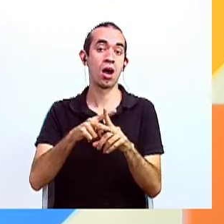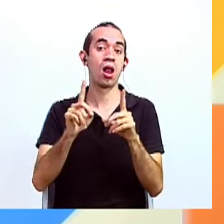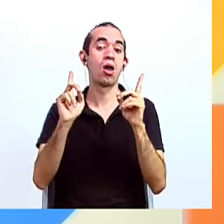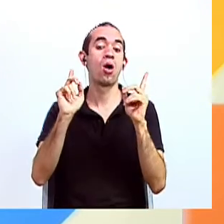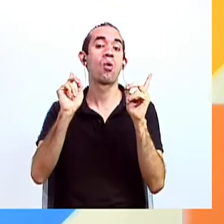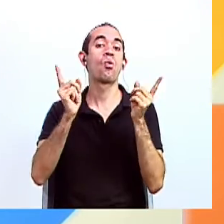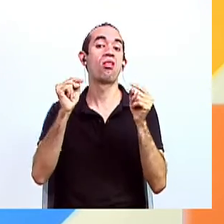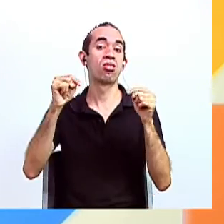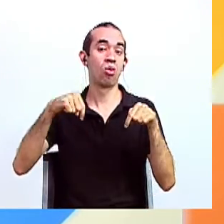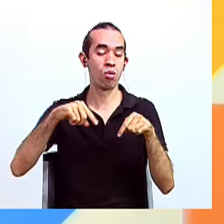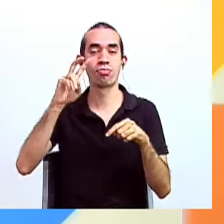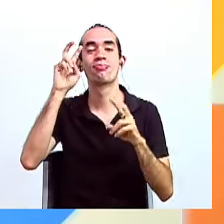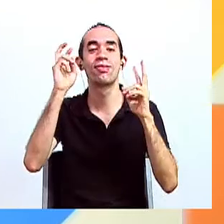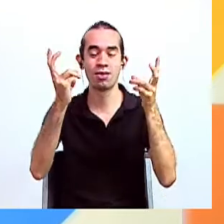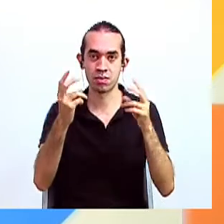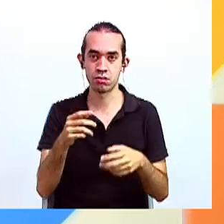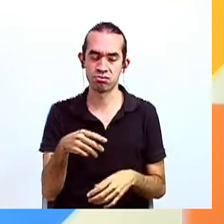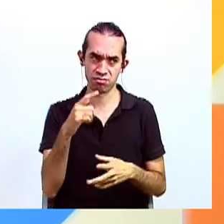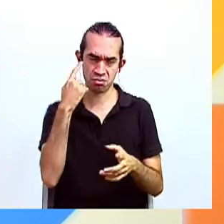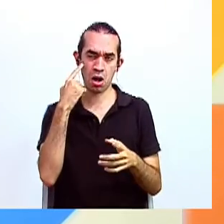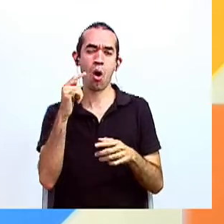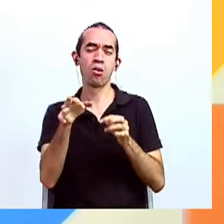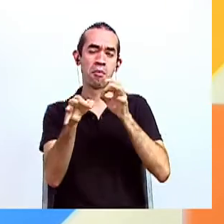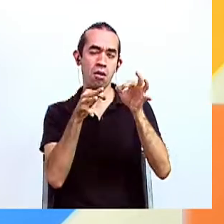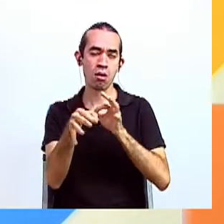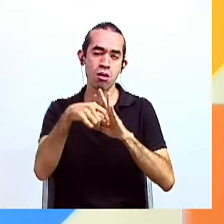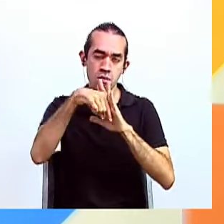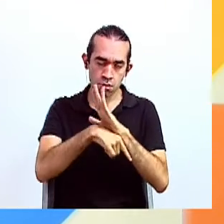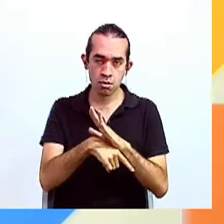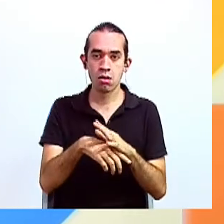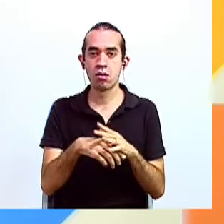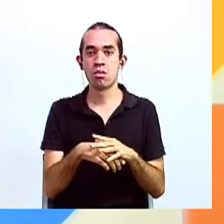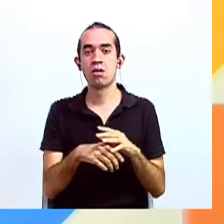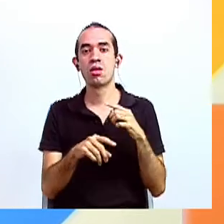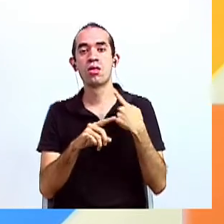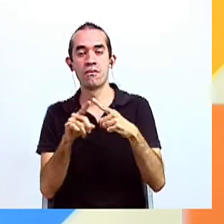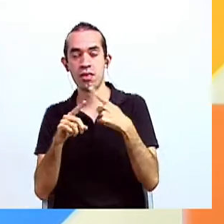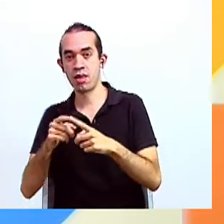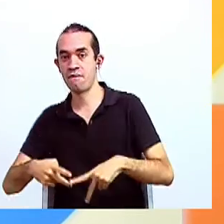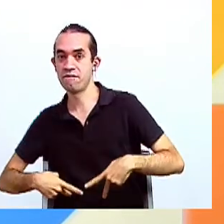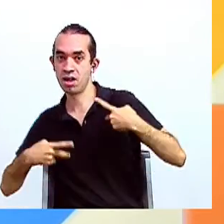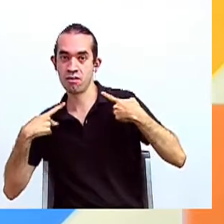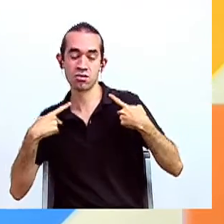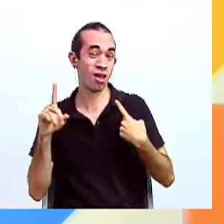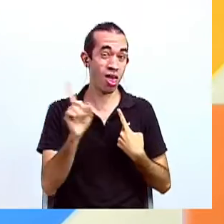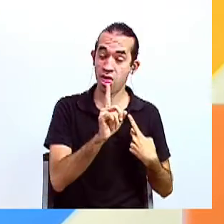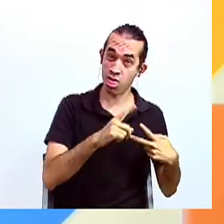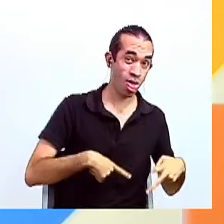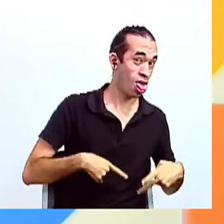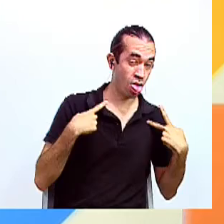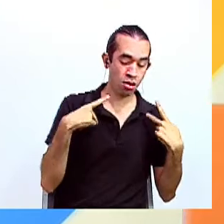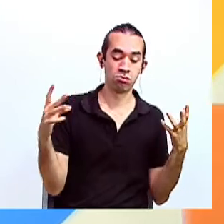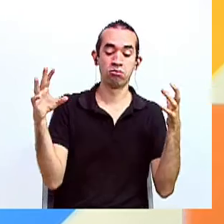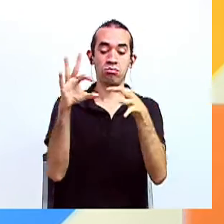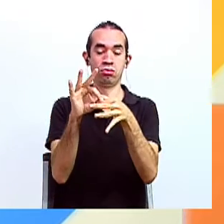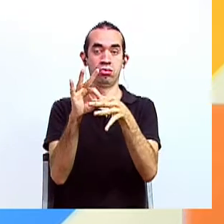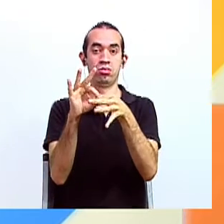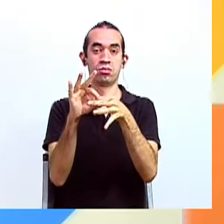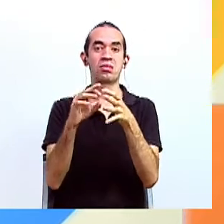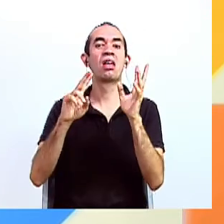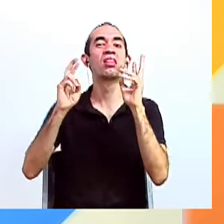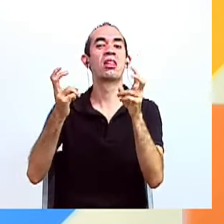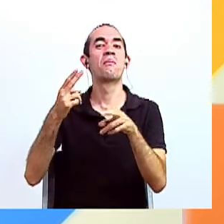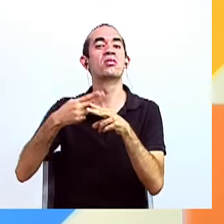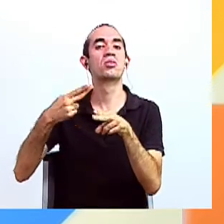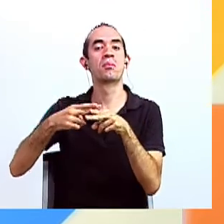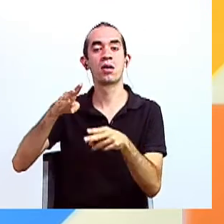día de hoy veremos la conexión con más detalle entre los elementos vivos y no vivos, que también se llaman bióticos